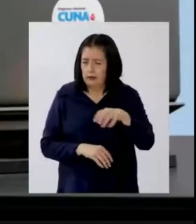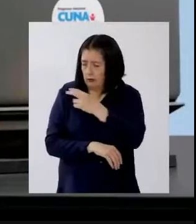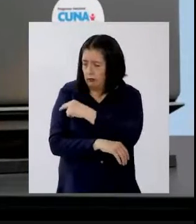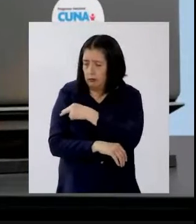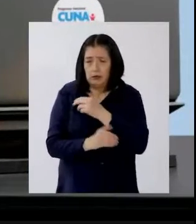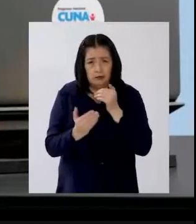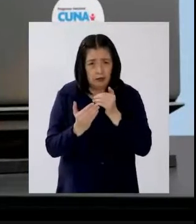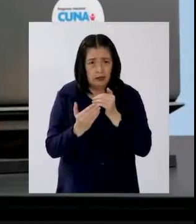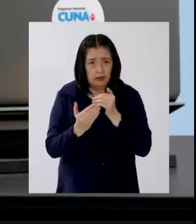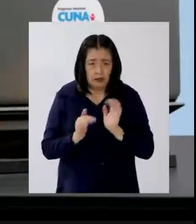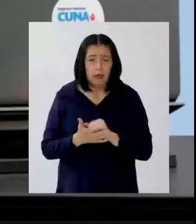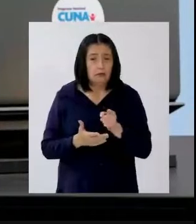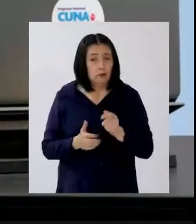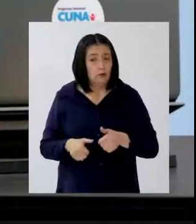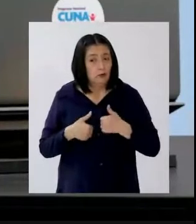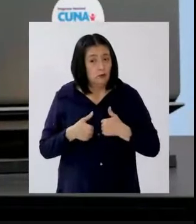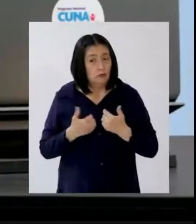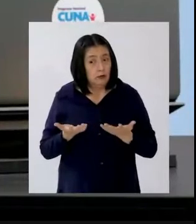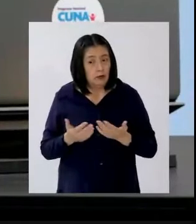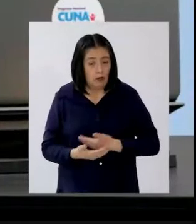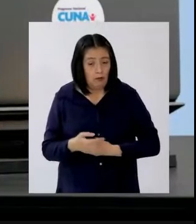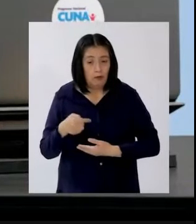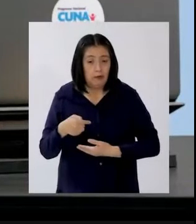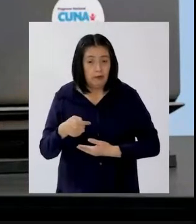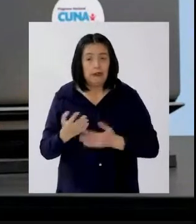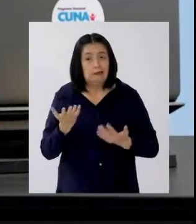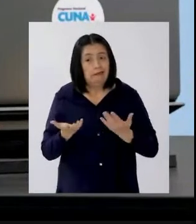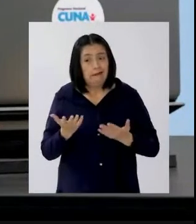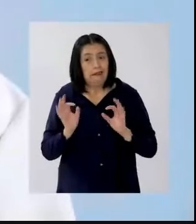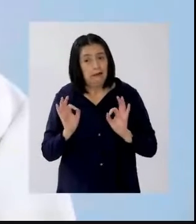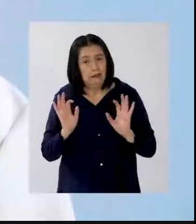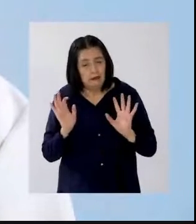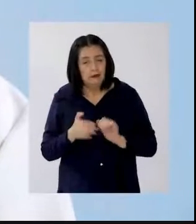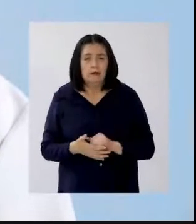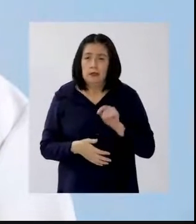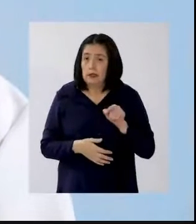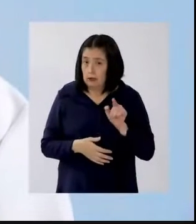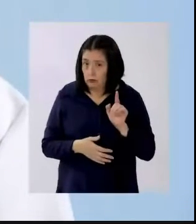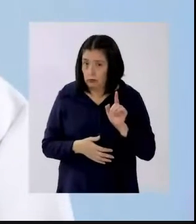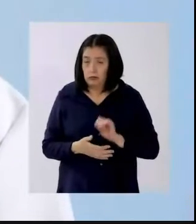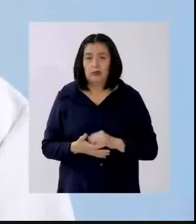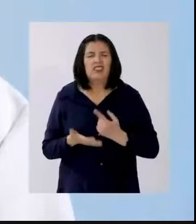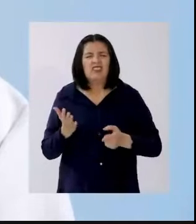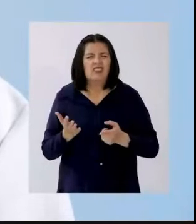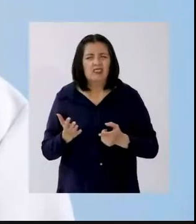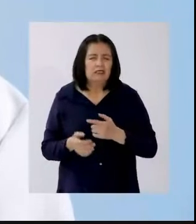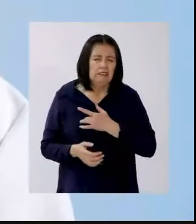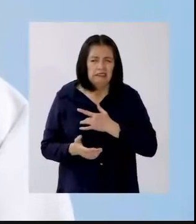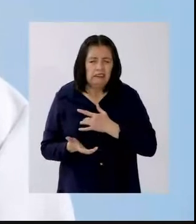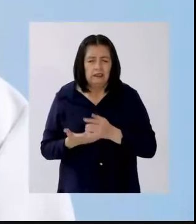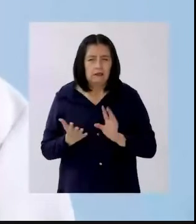más cercano, pues tu vida o la de tu bebé pueden estar en peligro. Estos son los signos de